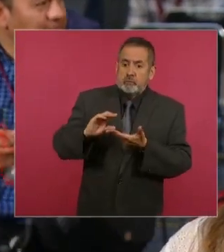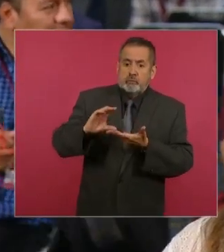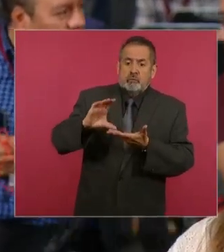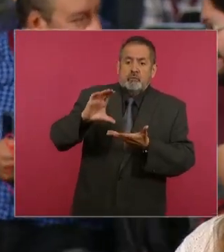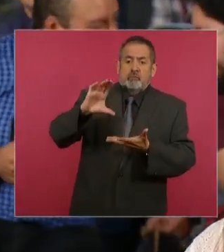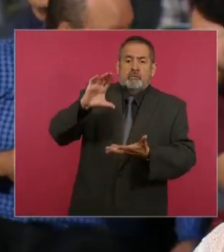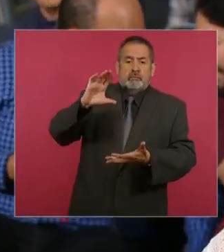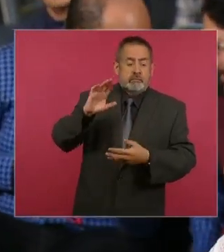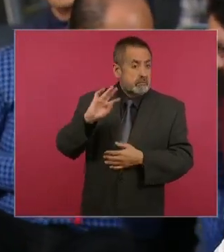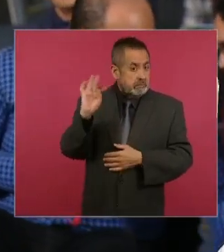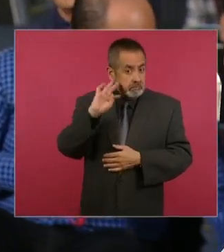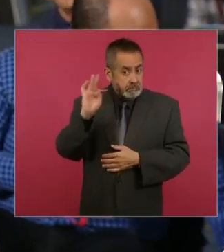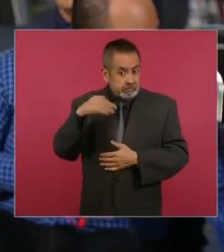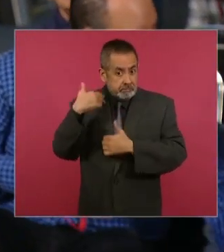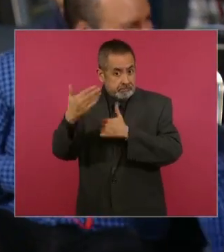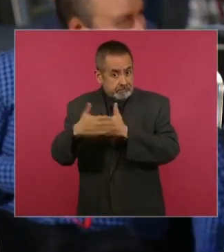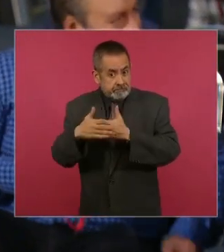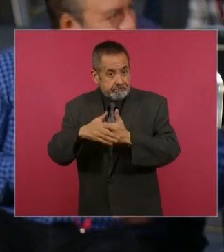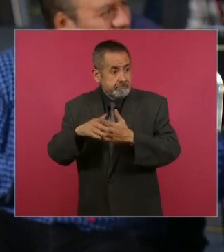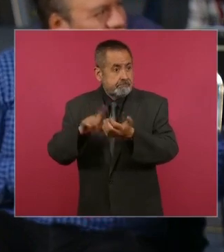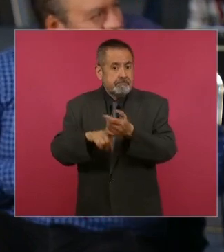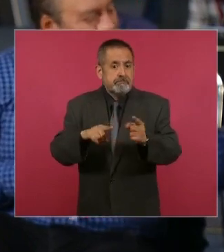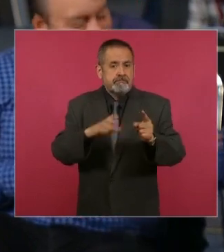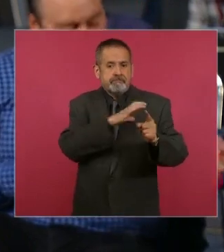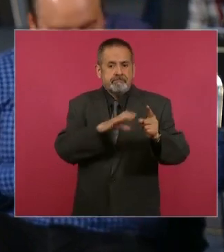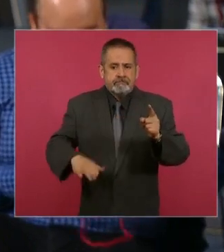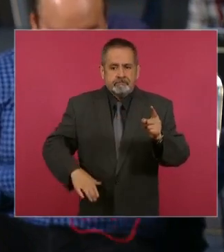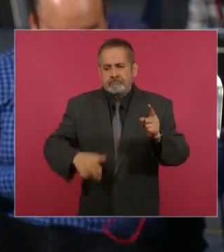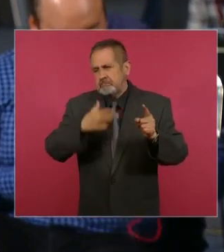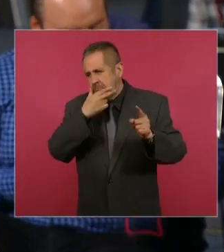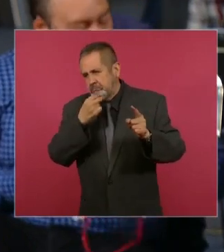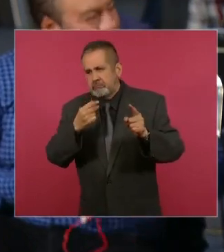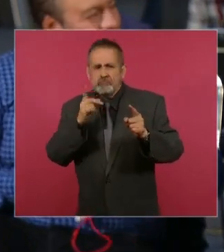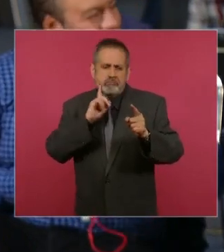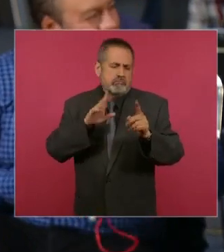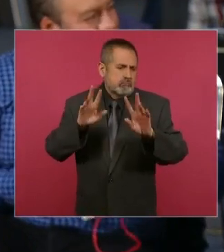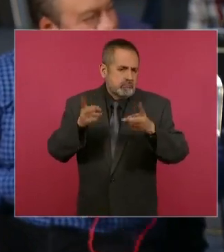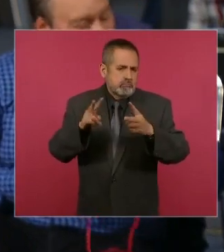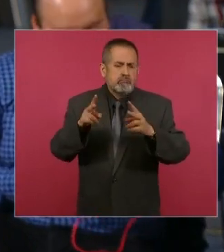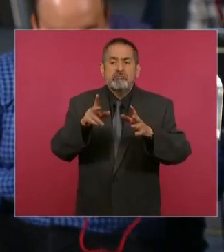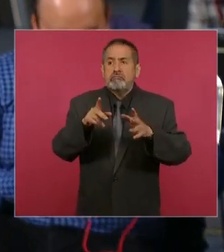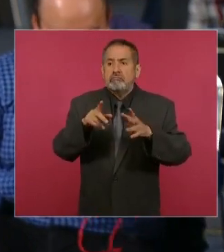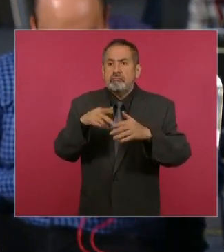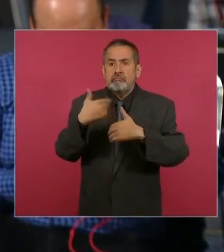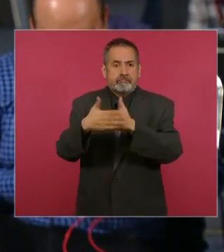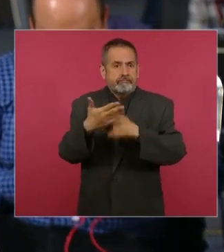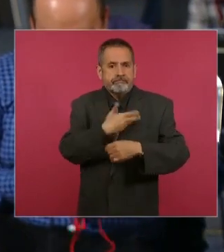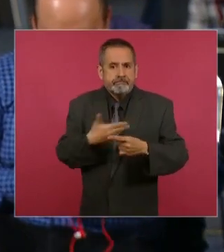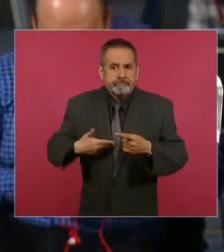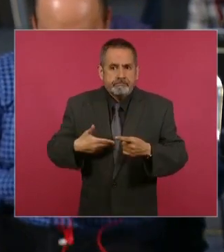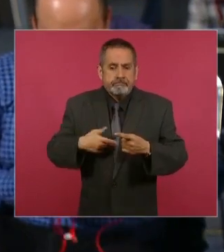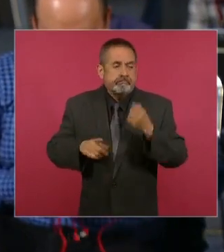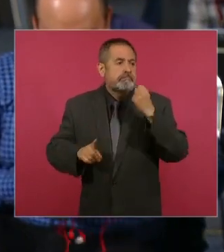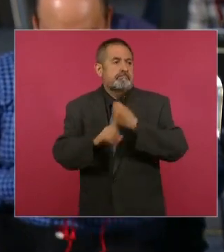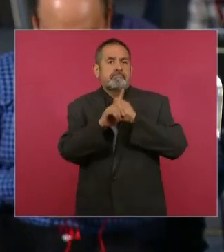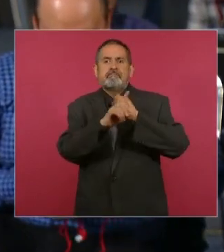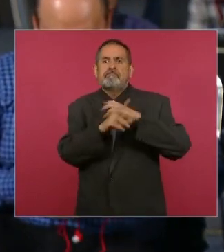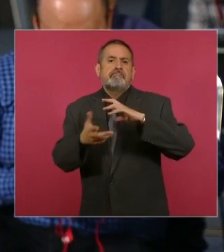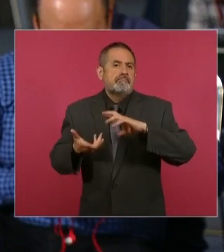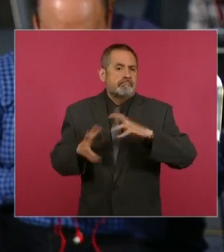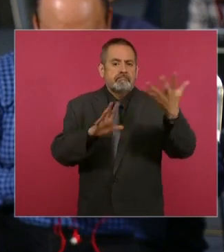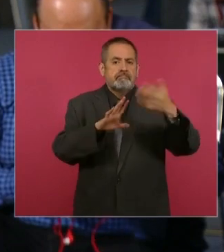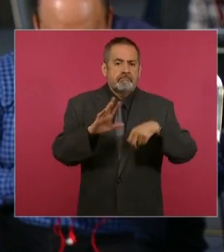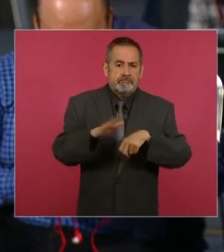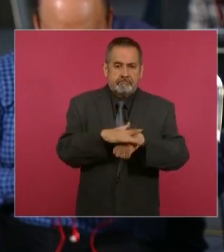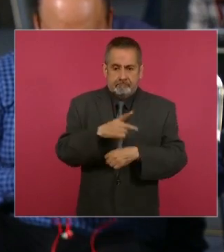ser una bomba de tiempo para la candidata o candidato, bien sea de Morena o de la oposición, y qué se le espera para ellos, ¿no? Por